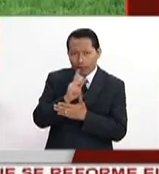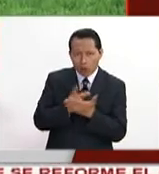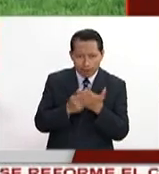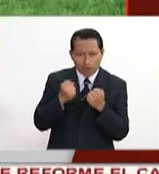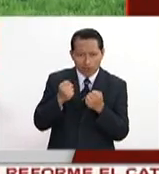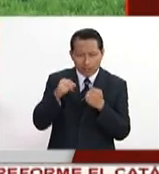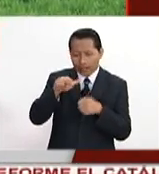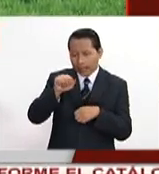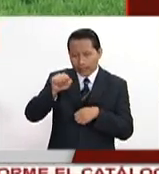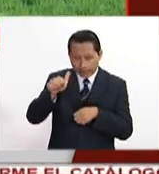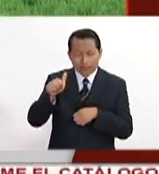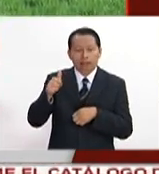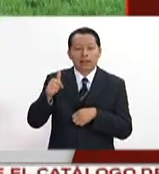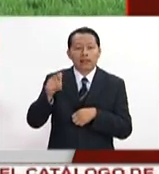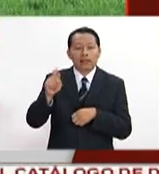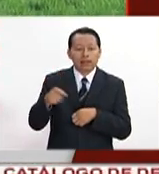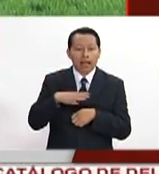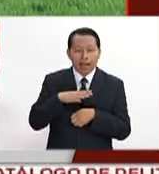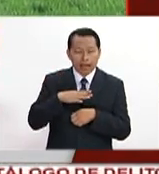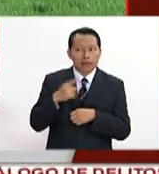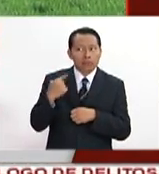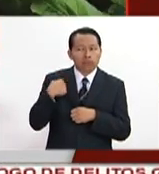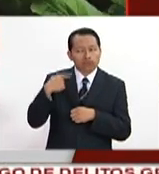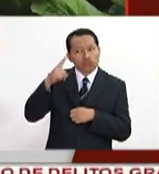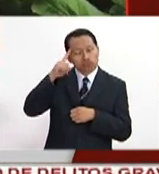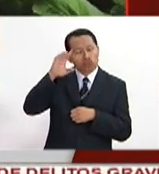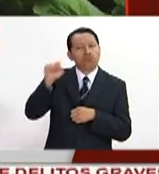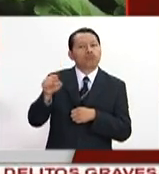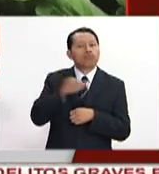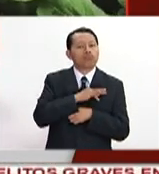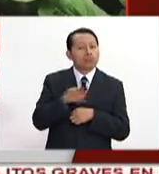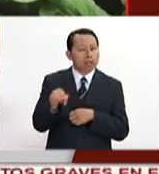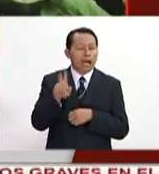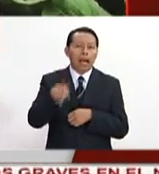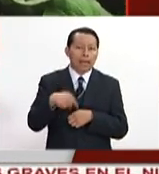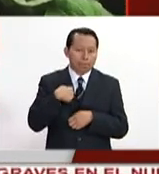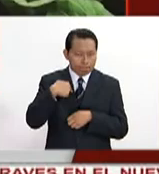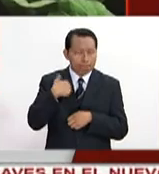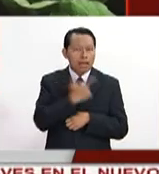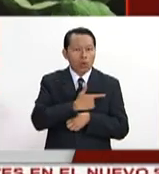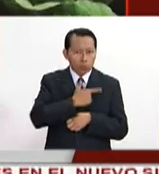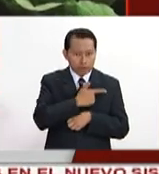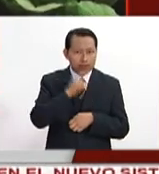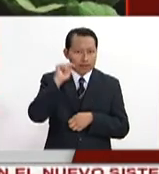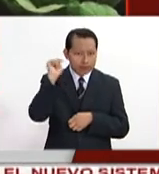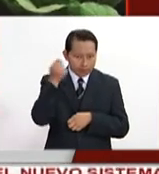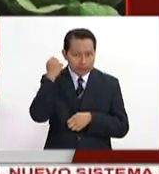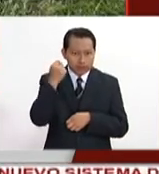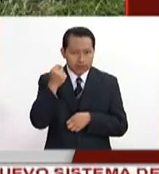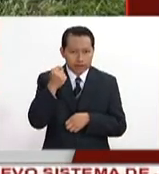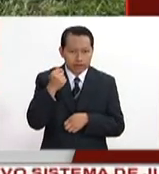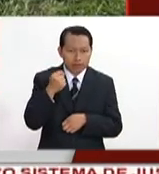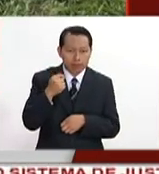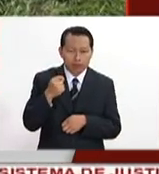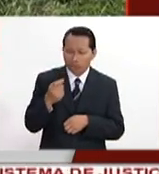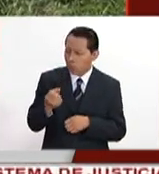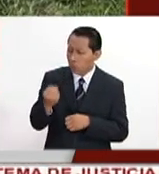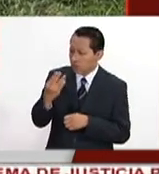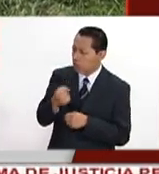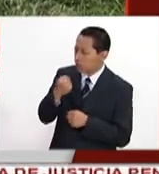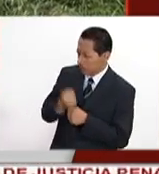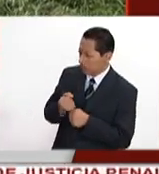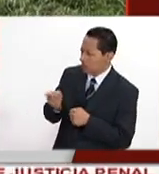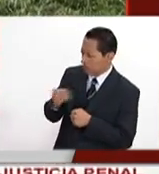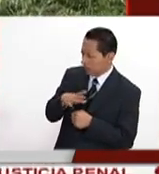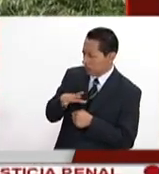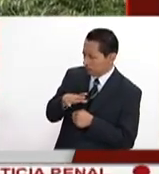impresionante en la NASA donde me activaban ese chip de decir, a ver, a mí me gusta esto de las tecnologías exponenciales, que ahorita sí que les platico más. ¿Qué edad tenías ahí, nada más para más o